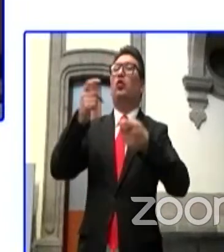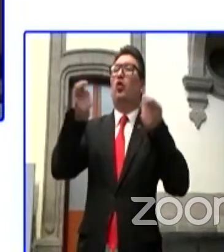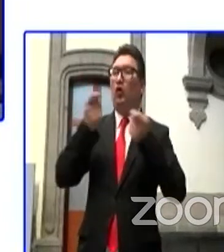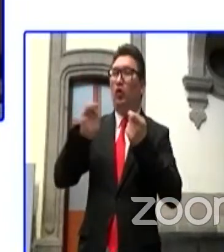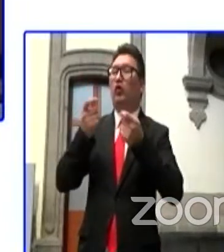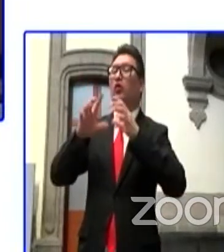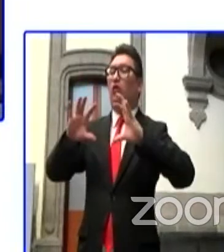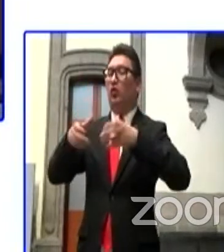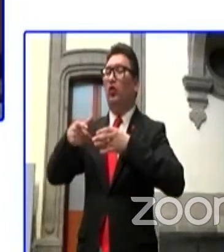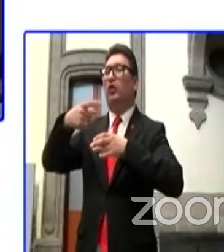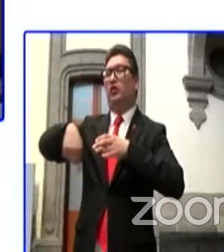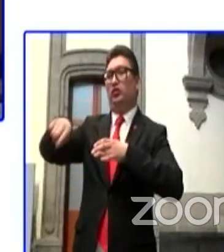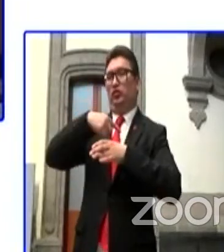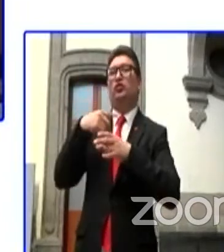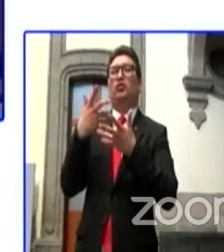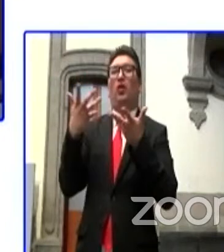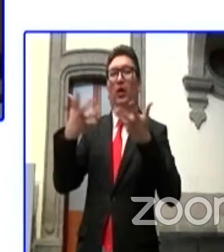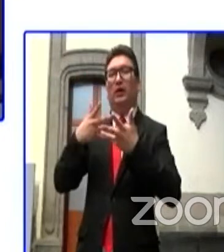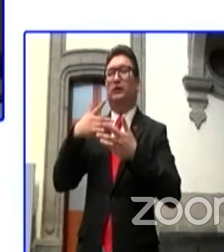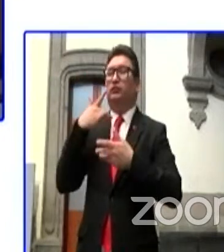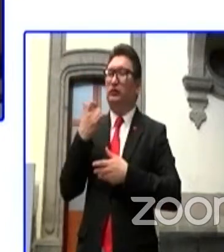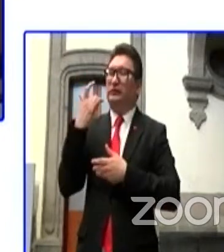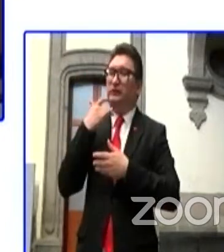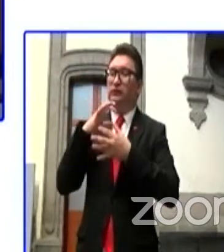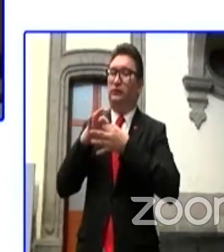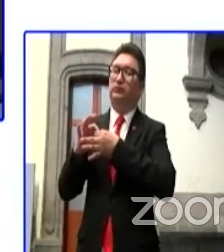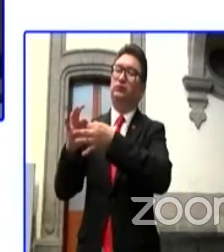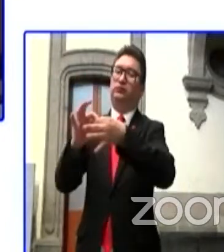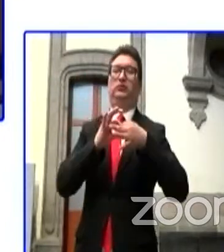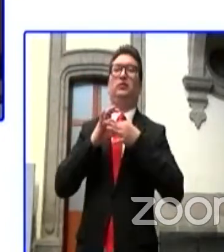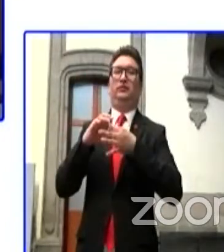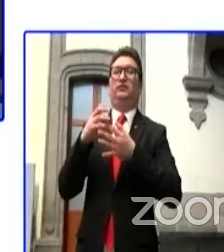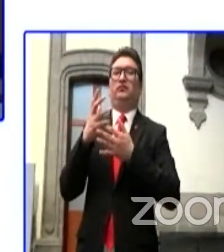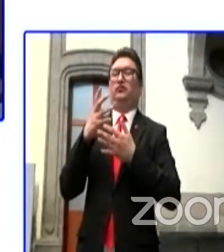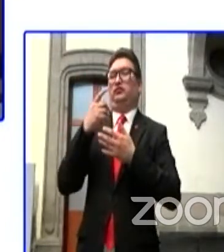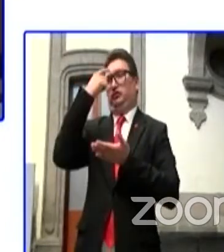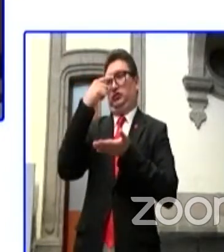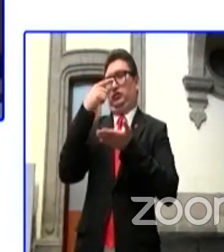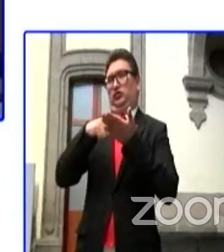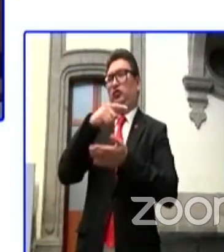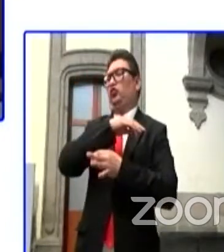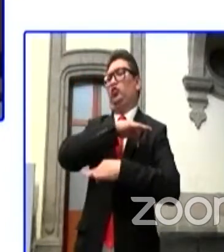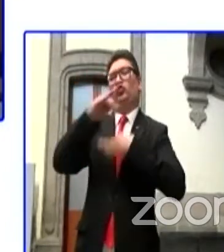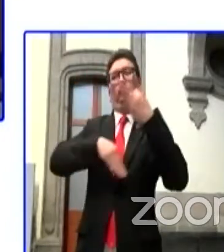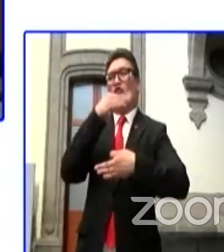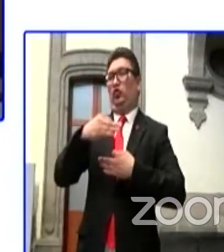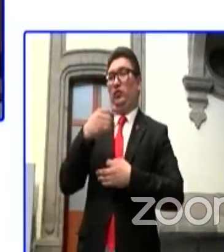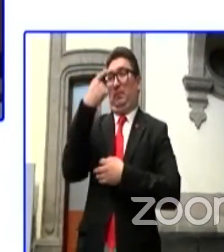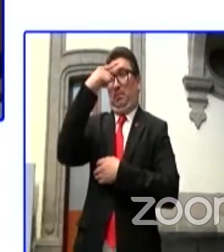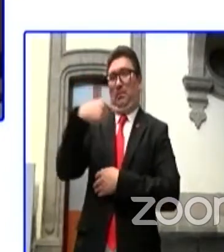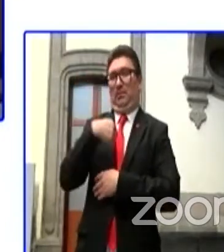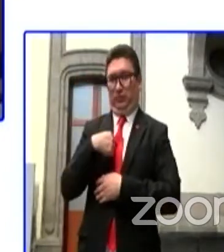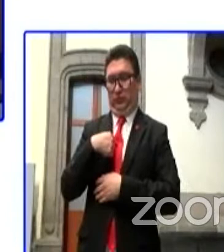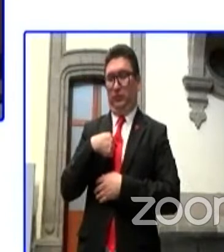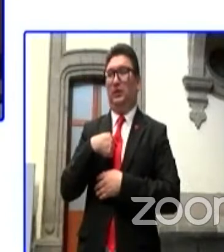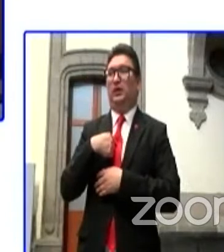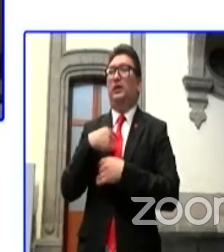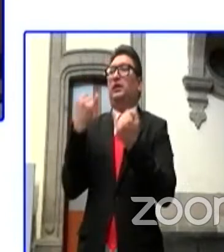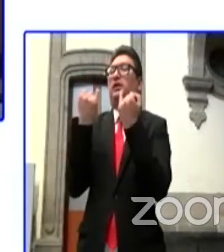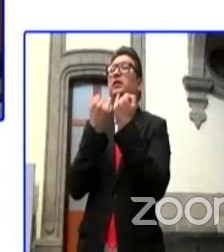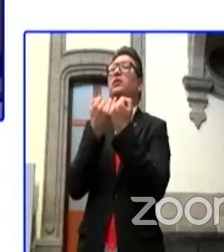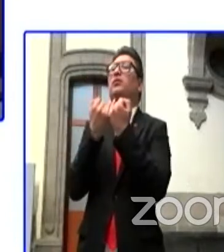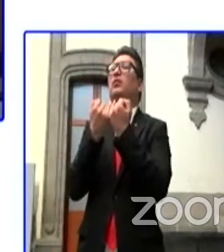unidad es el reto, yo creo que en general para mí en particular y en general creo